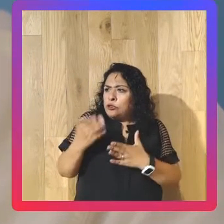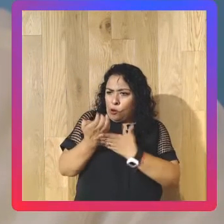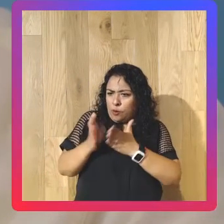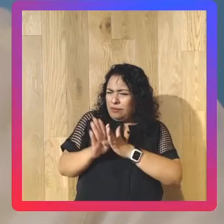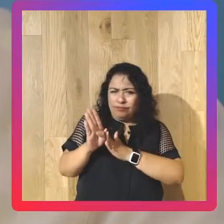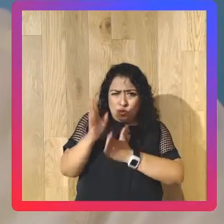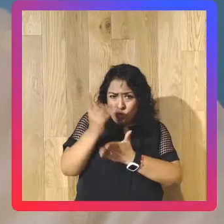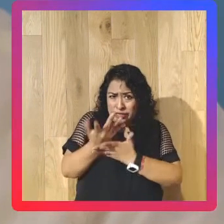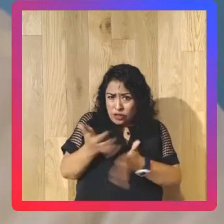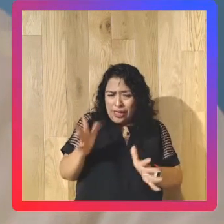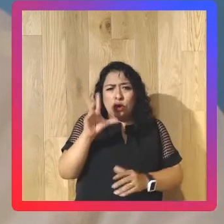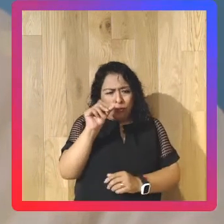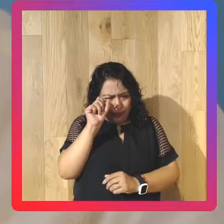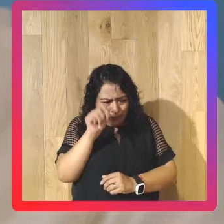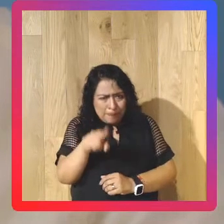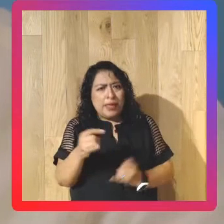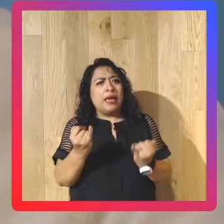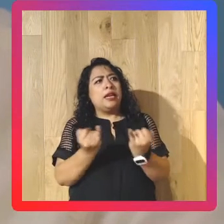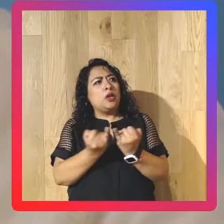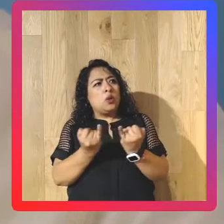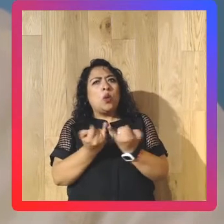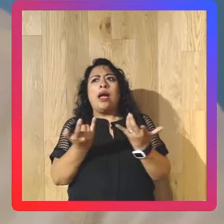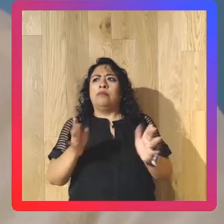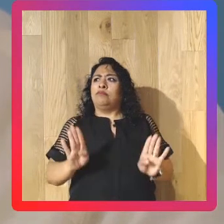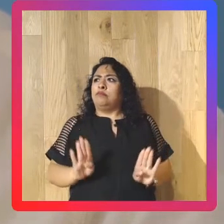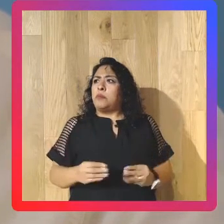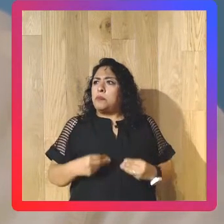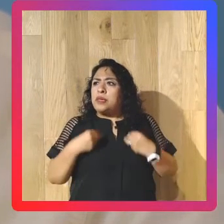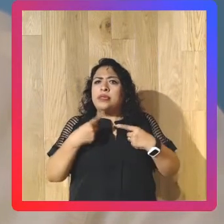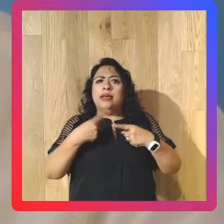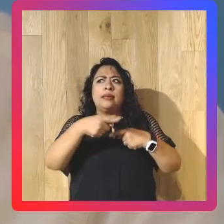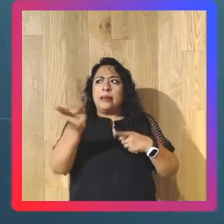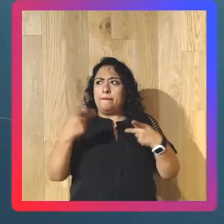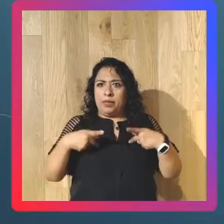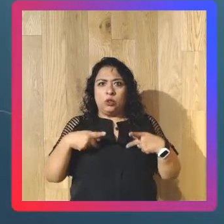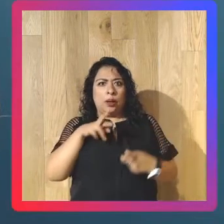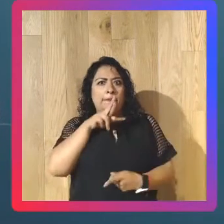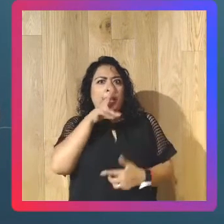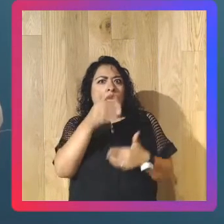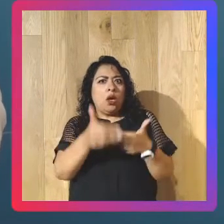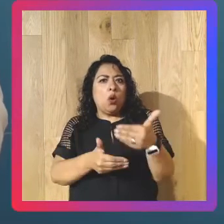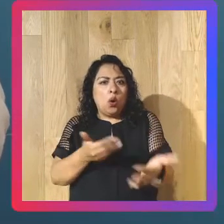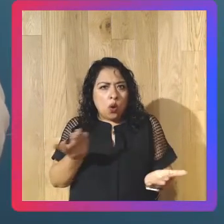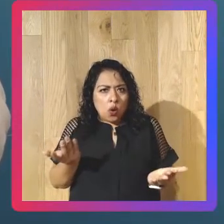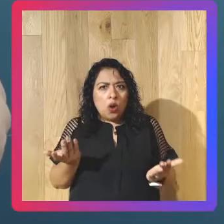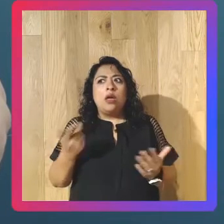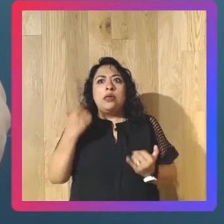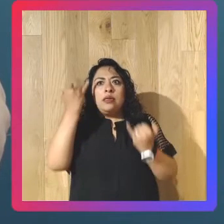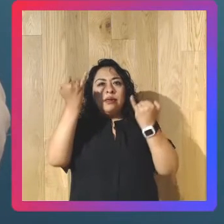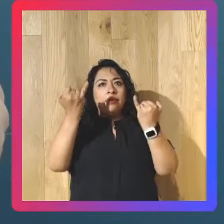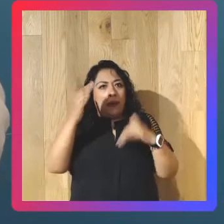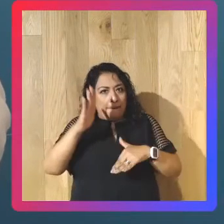económico, sino también la mejora en las condiciones de vida de la gente. Se trata de potencializar las